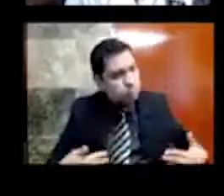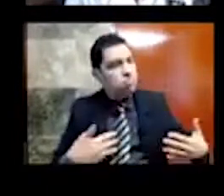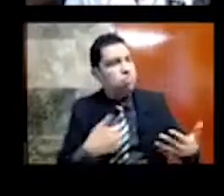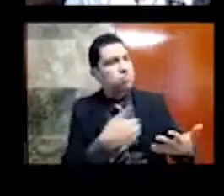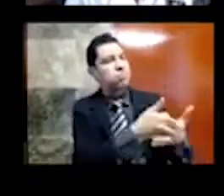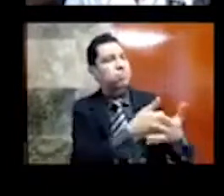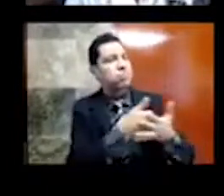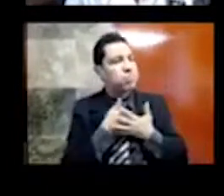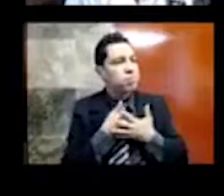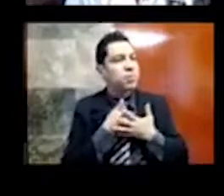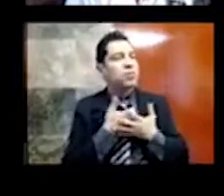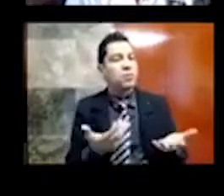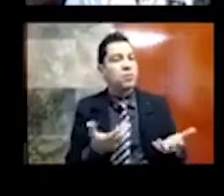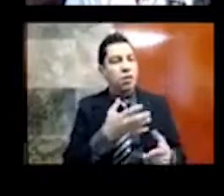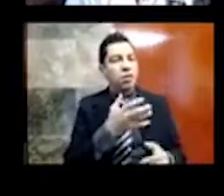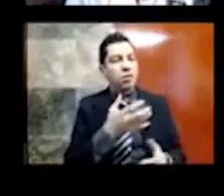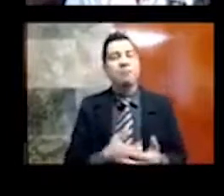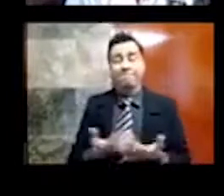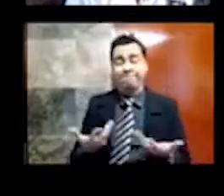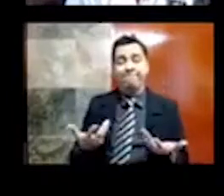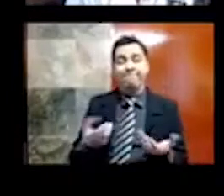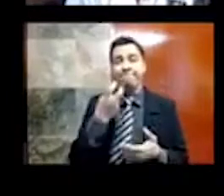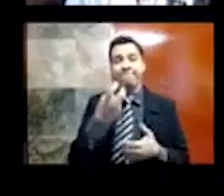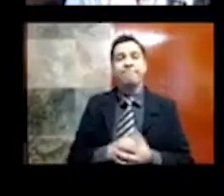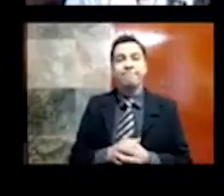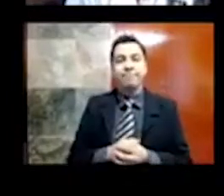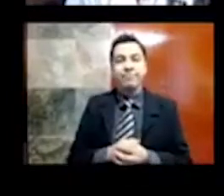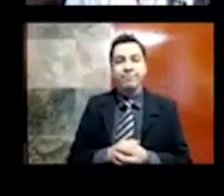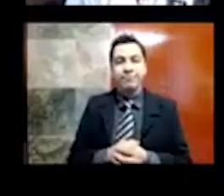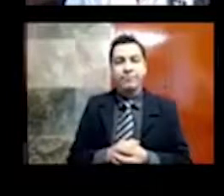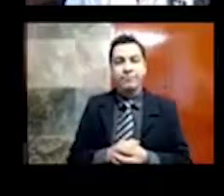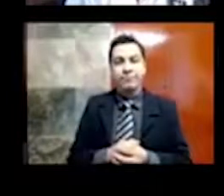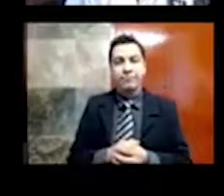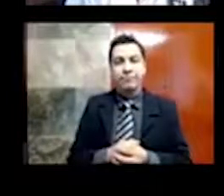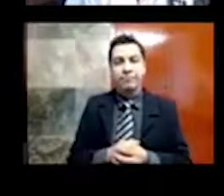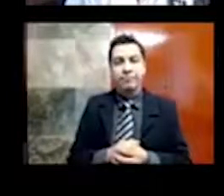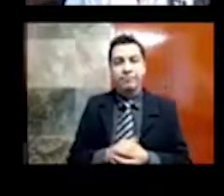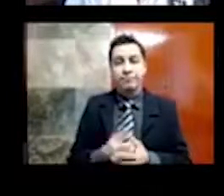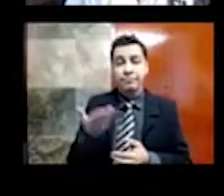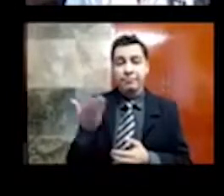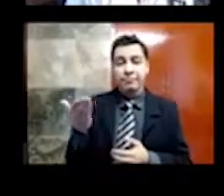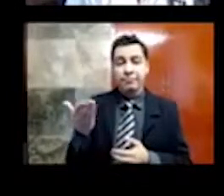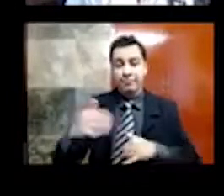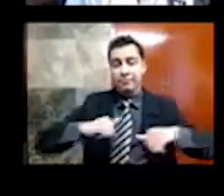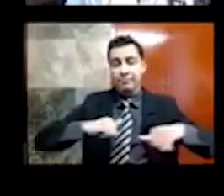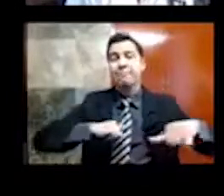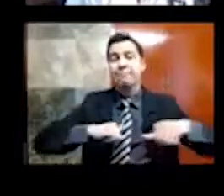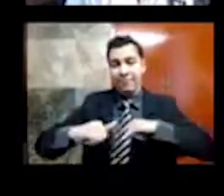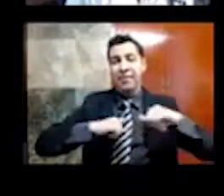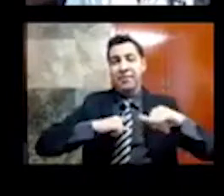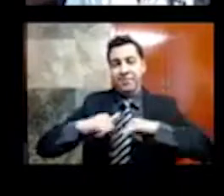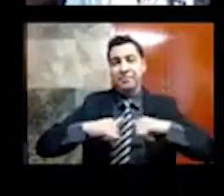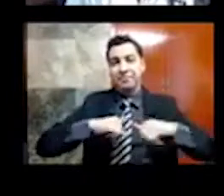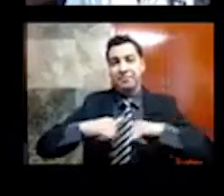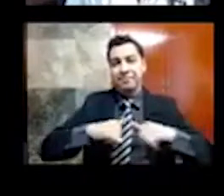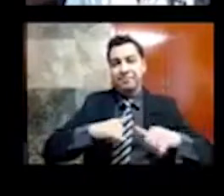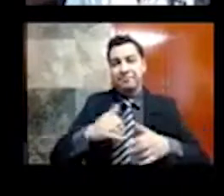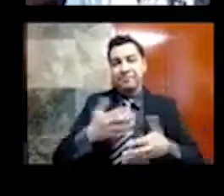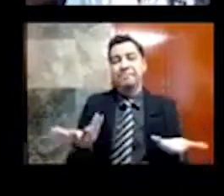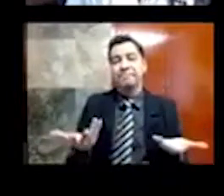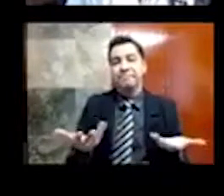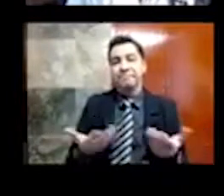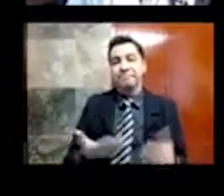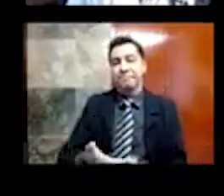pueblos. ¿Sí? La que sigue. Y miren, aquí está el territorio